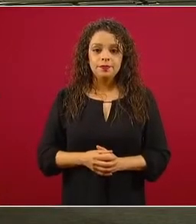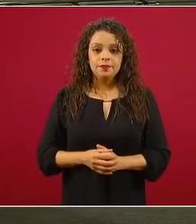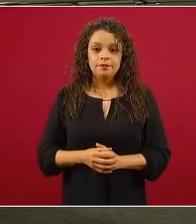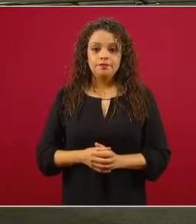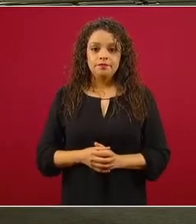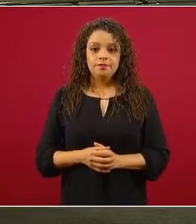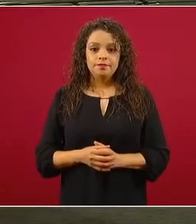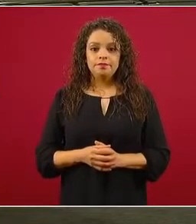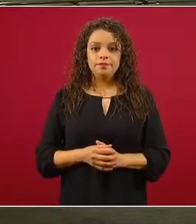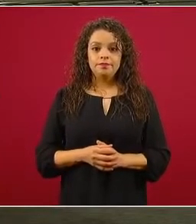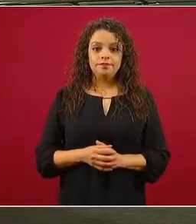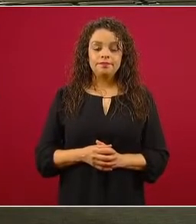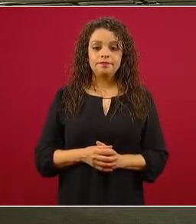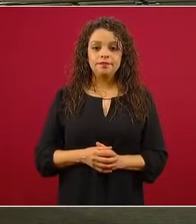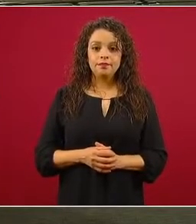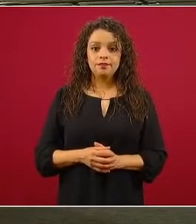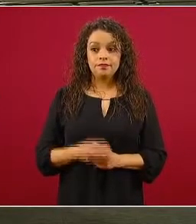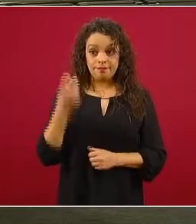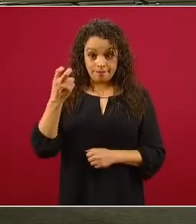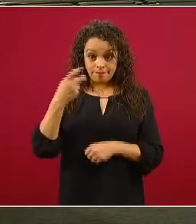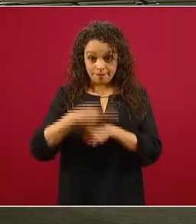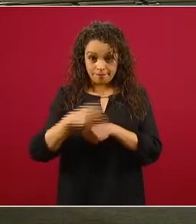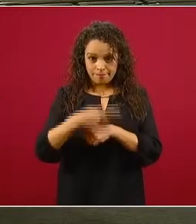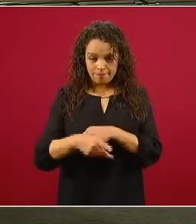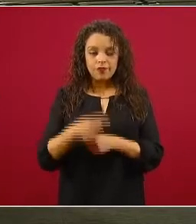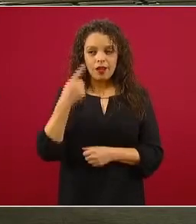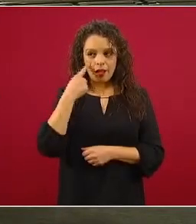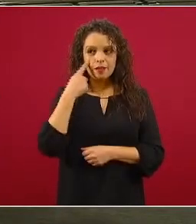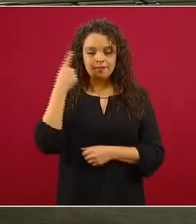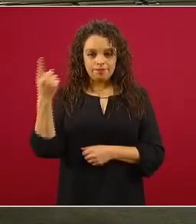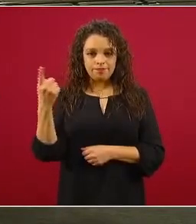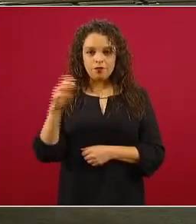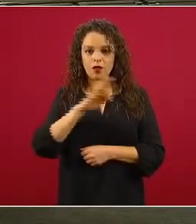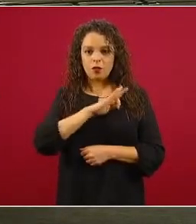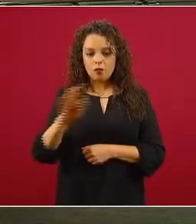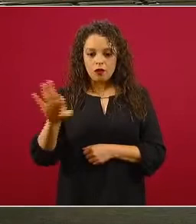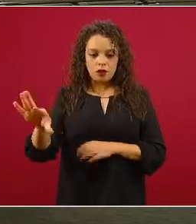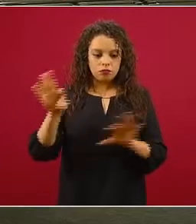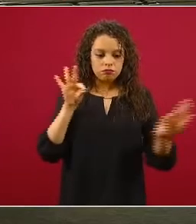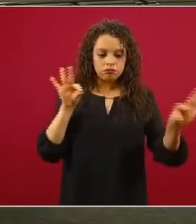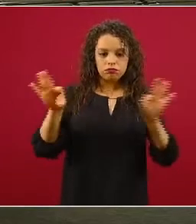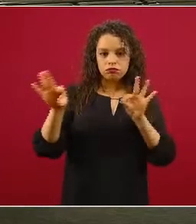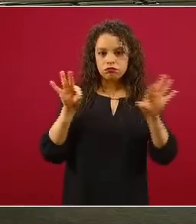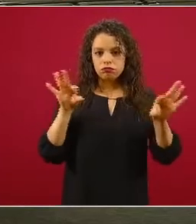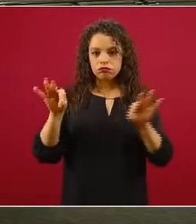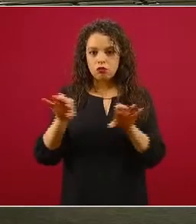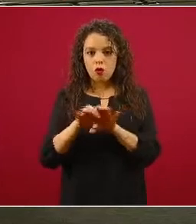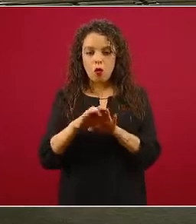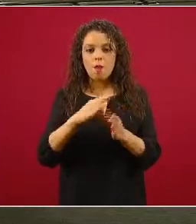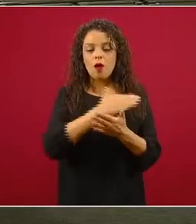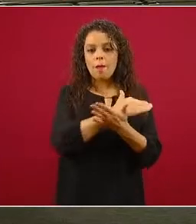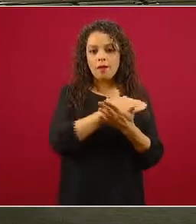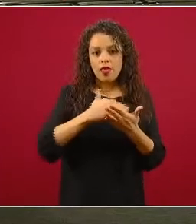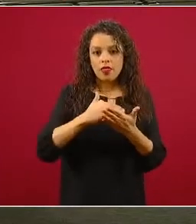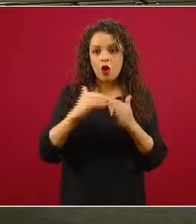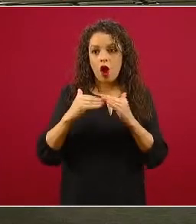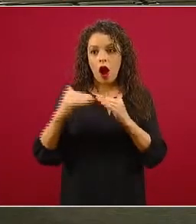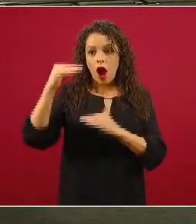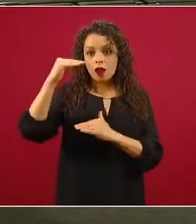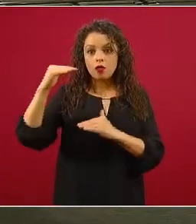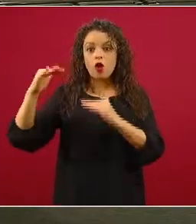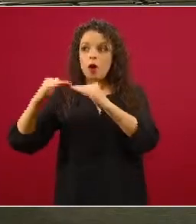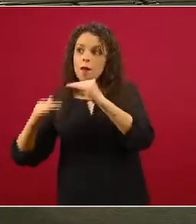Tomando en cuenta entonces estos factores de riesgo, podemos clasificar los riesgos en medio, alto y muy alto. La que